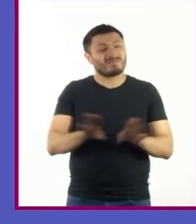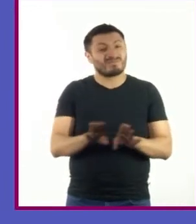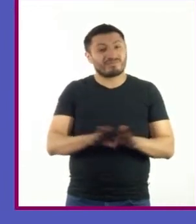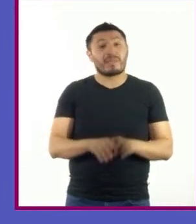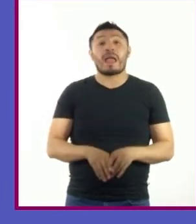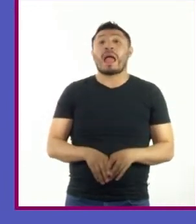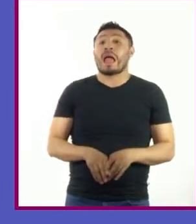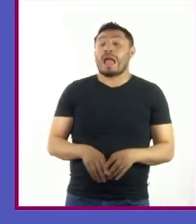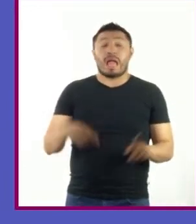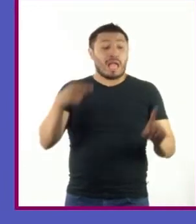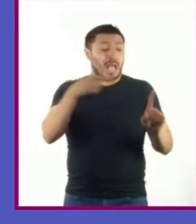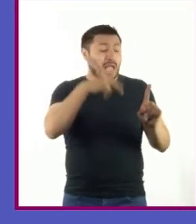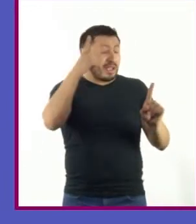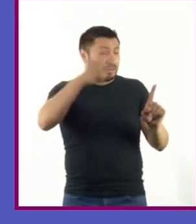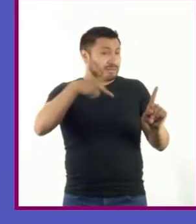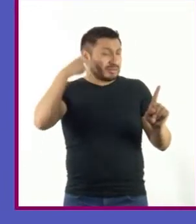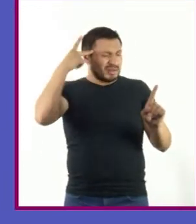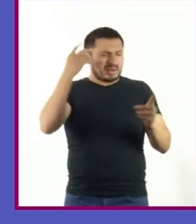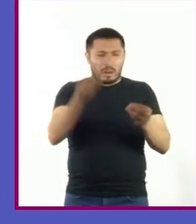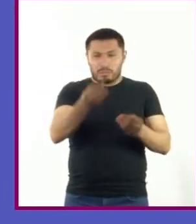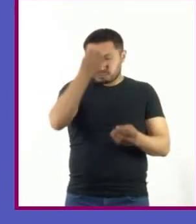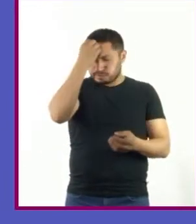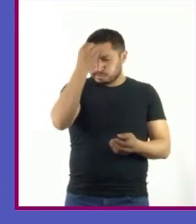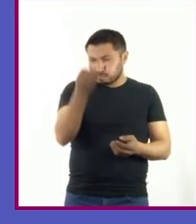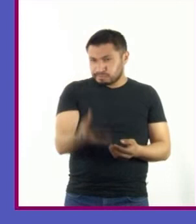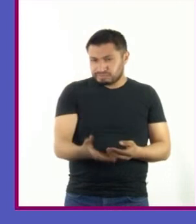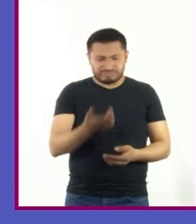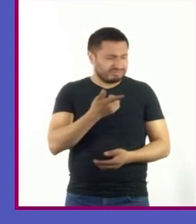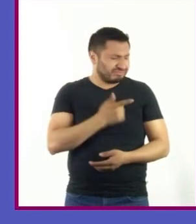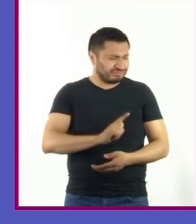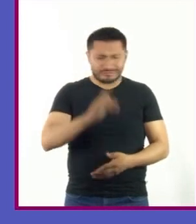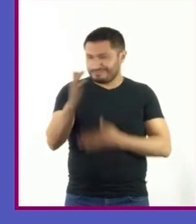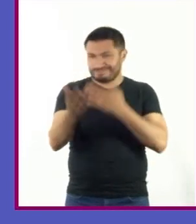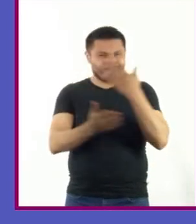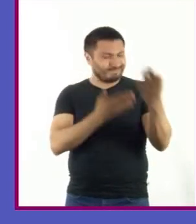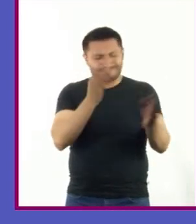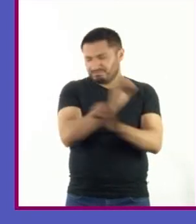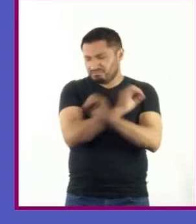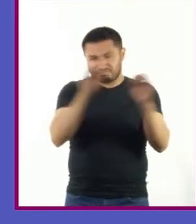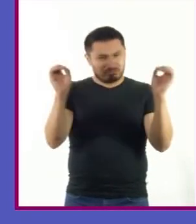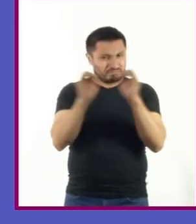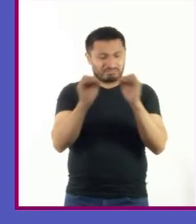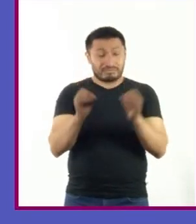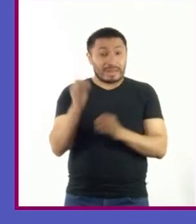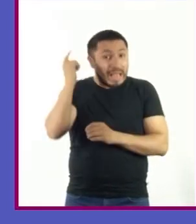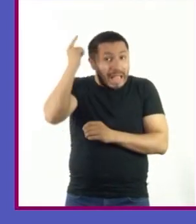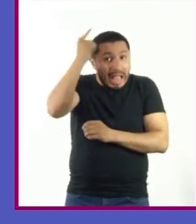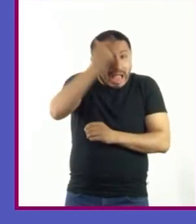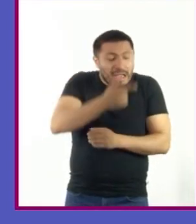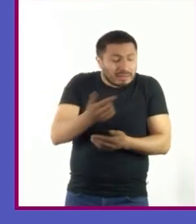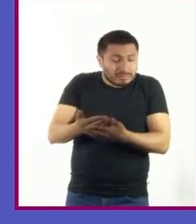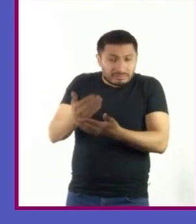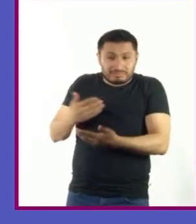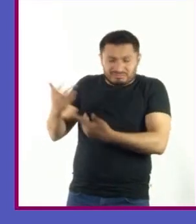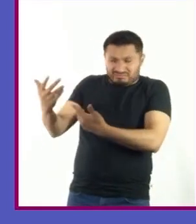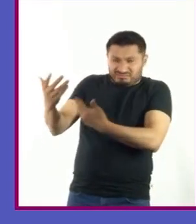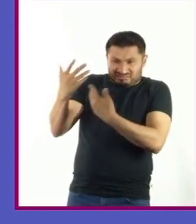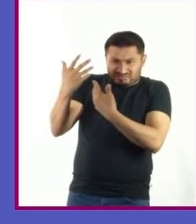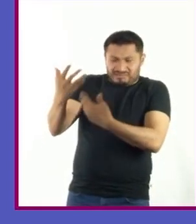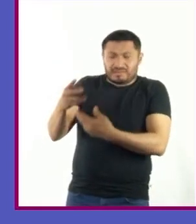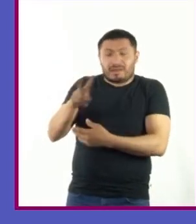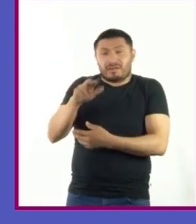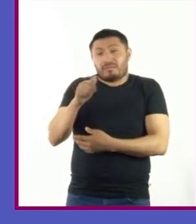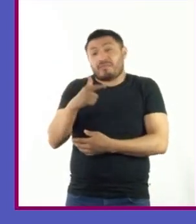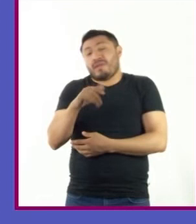Este era un príncipe muy perezoso al que no le gustaba estudiar. Una noche, después de recibir un regaño por ser tan